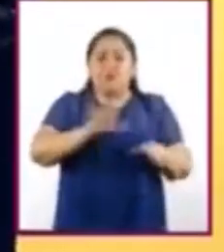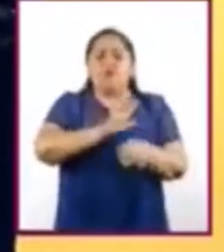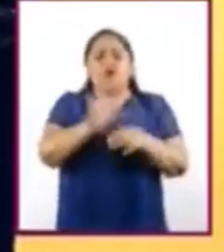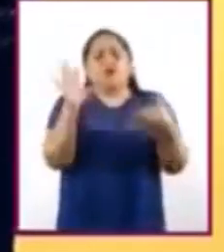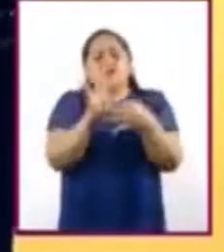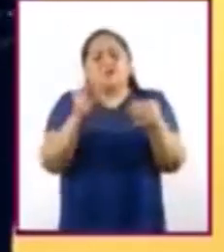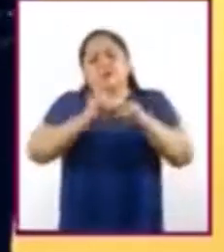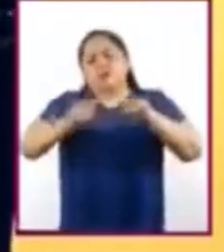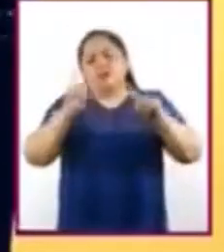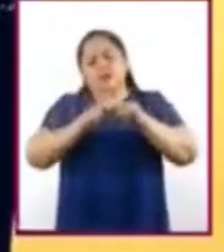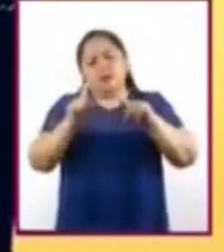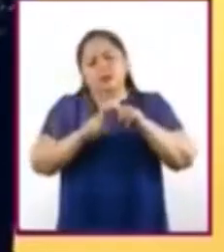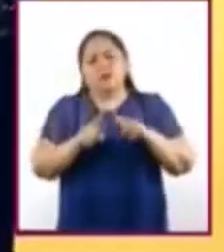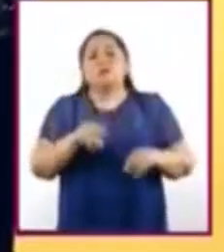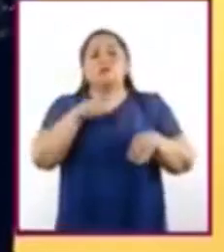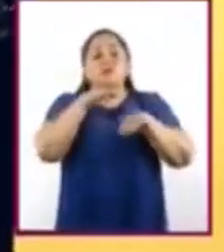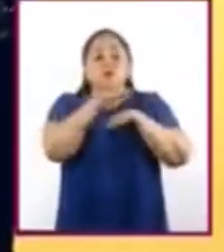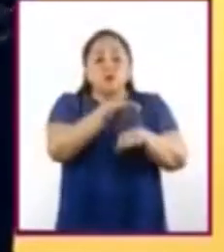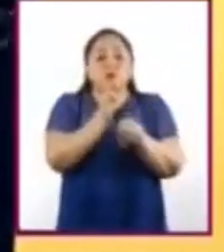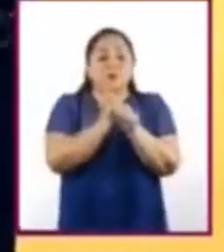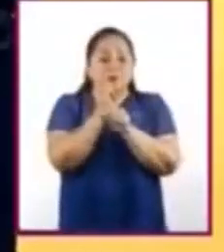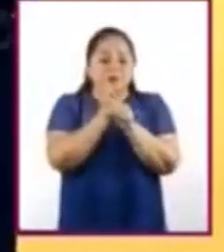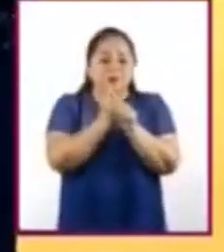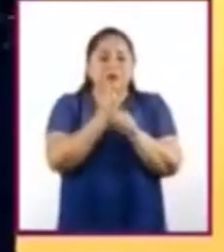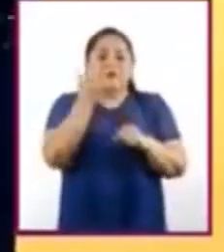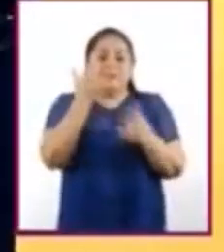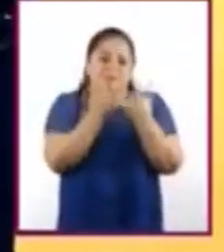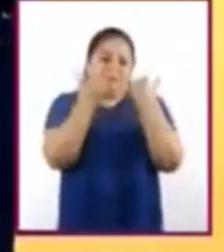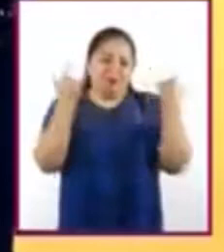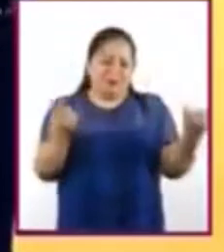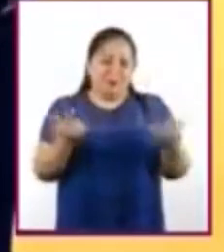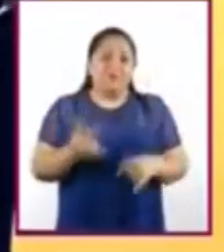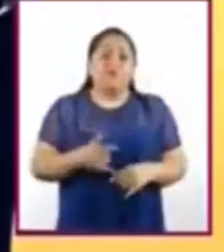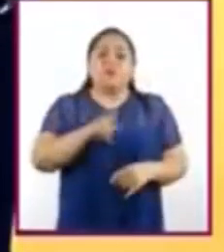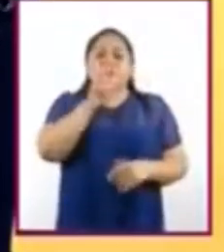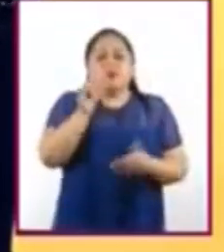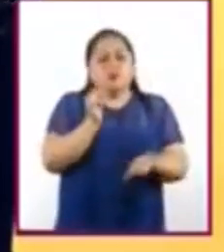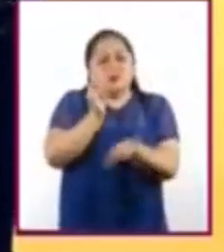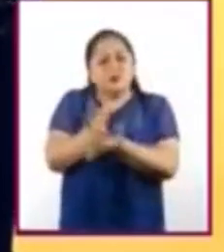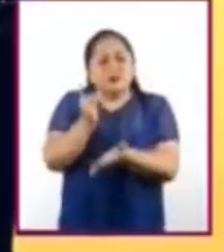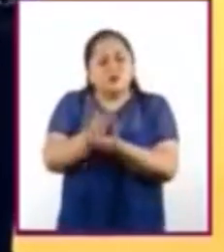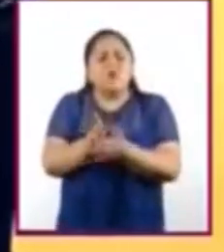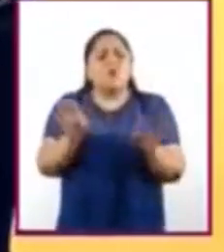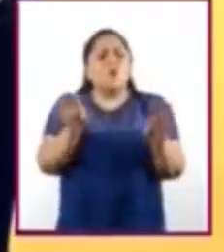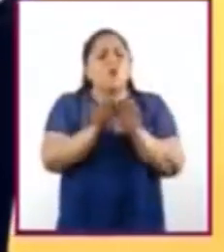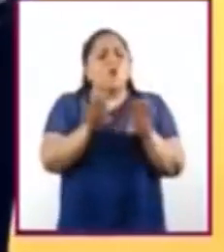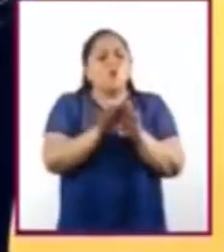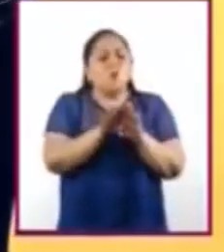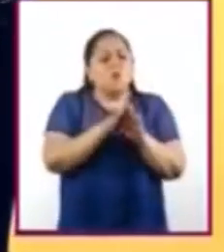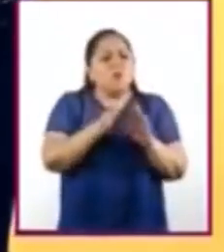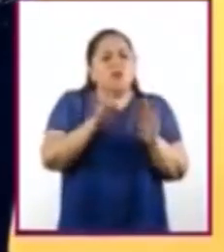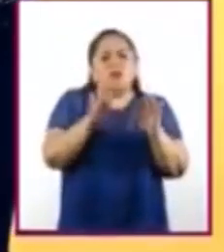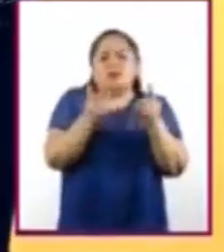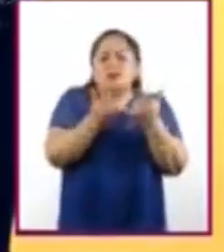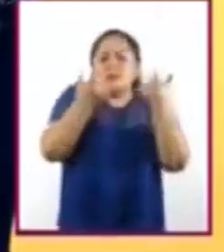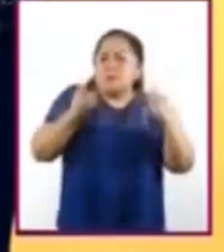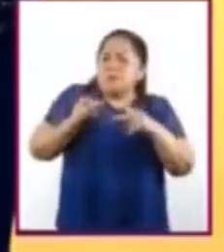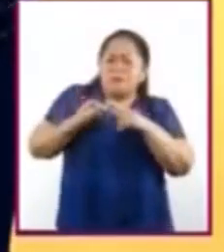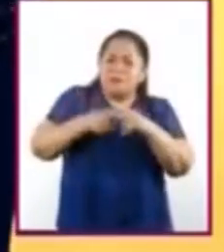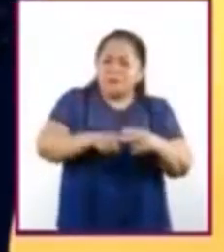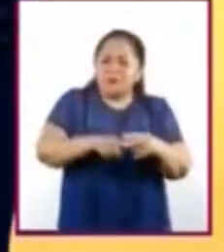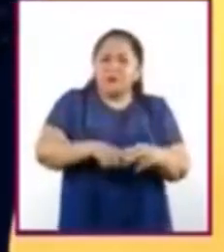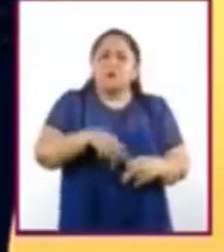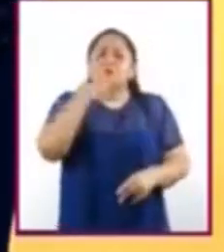abordaremos distintos aspectos sobre la investigación histórica. Identificaremos cómo se construye la historia, para